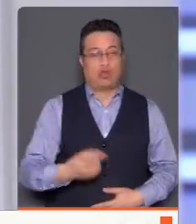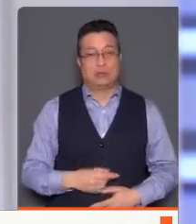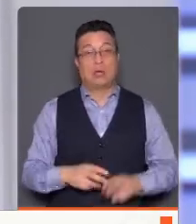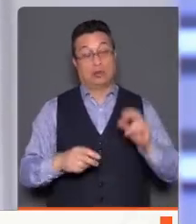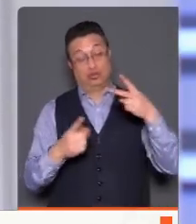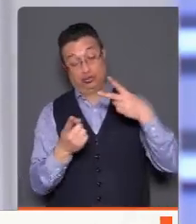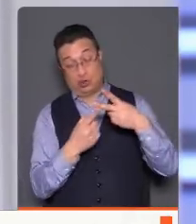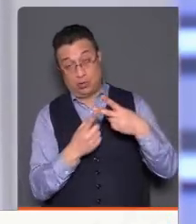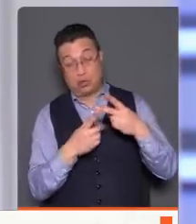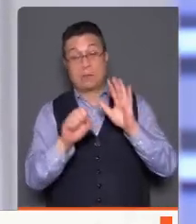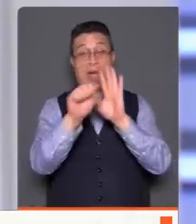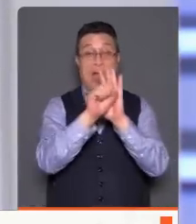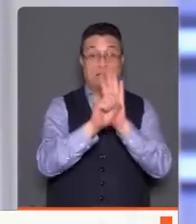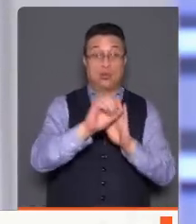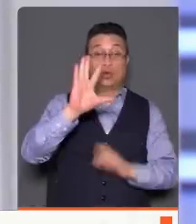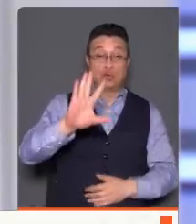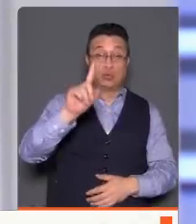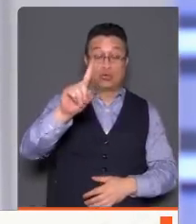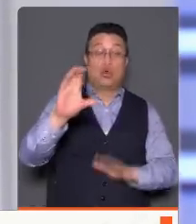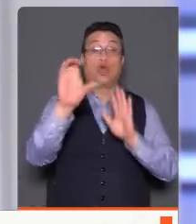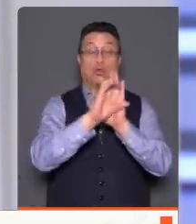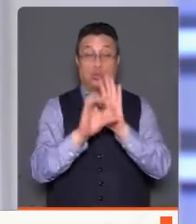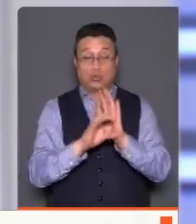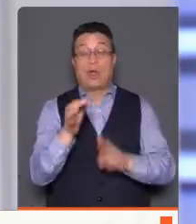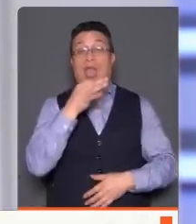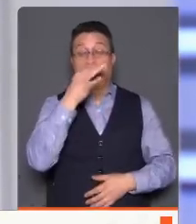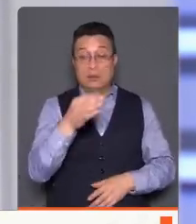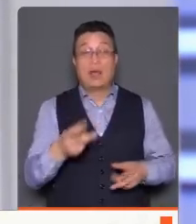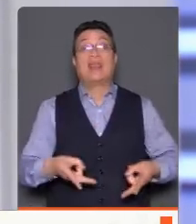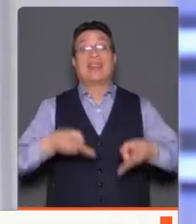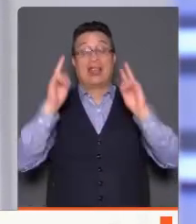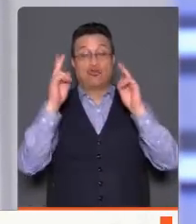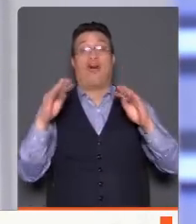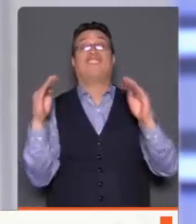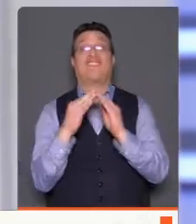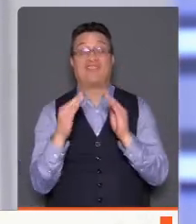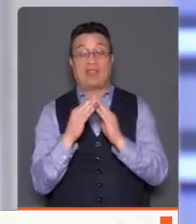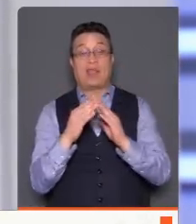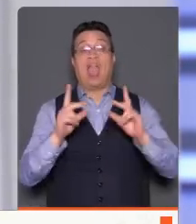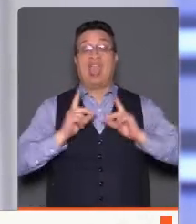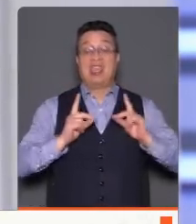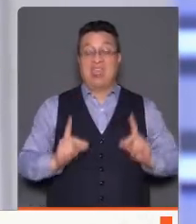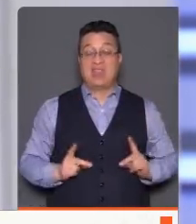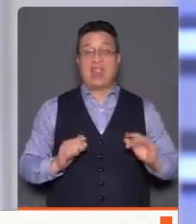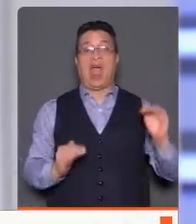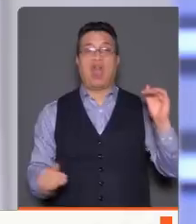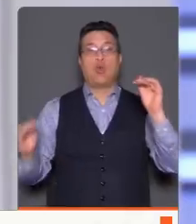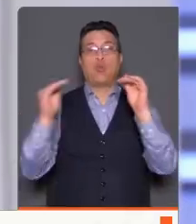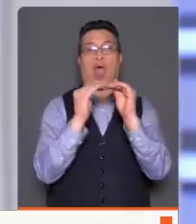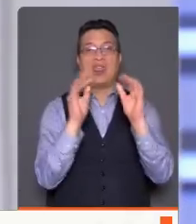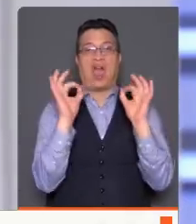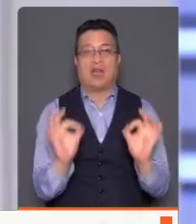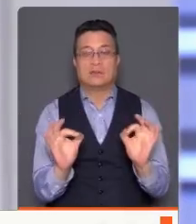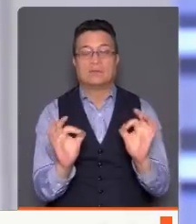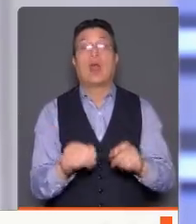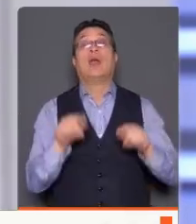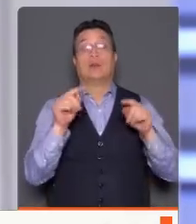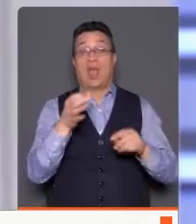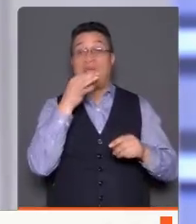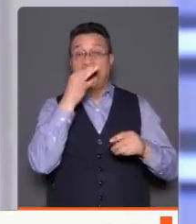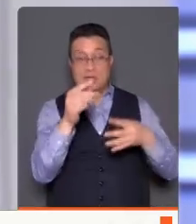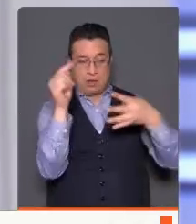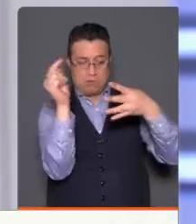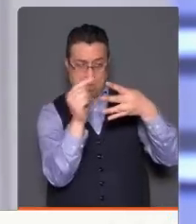el artículo 51 de la Constitución establece el derecho a la vivienda digna y adecuada. Y enumera con